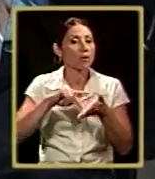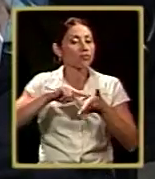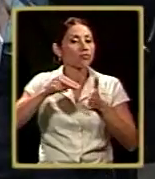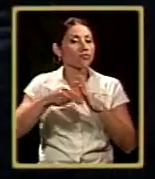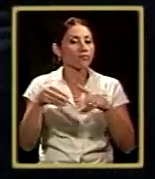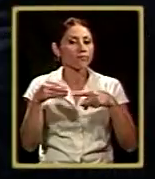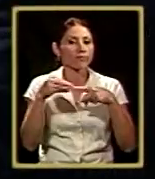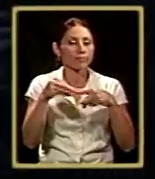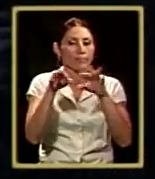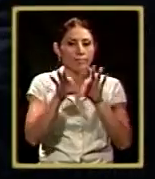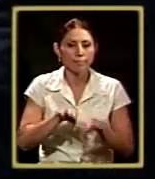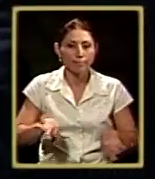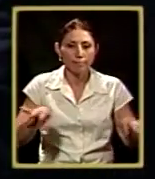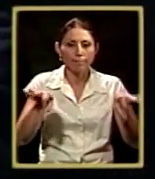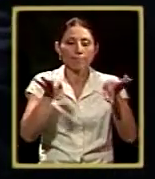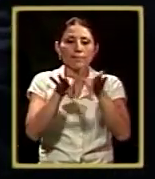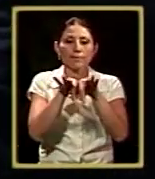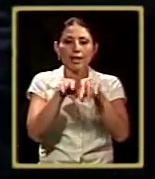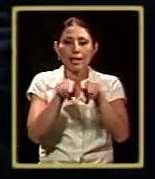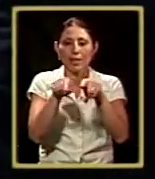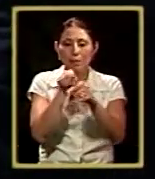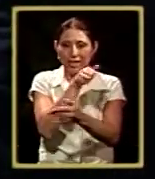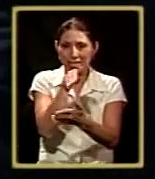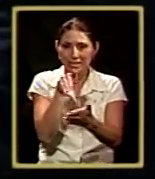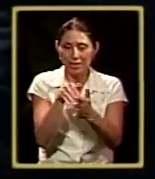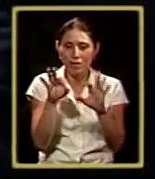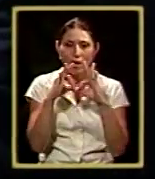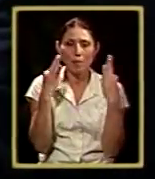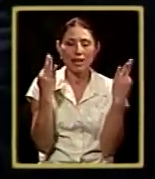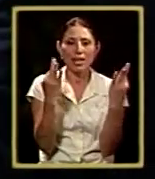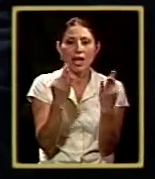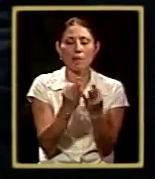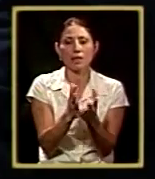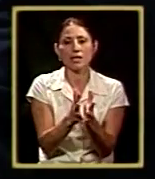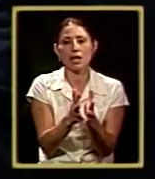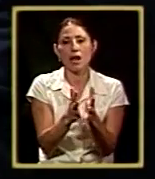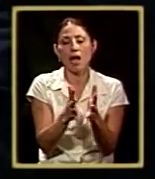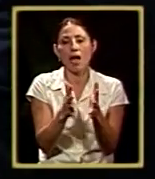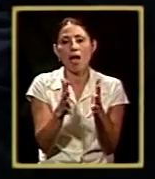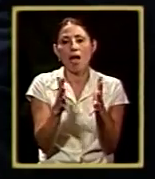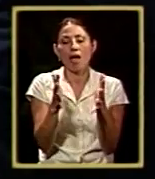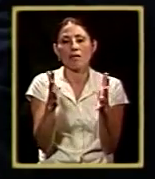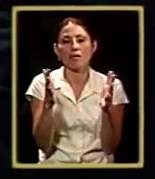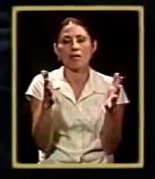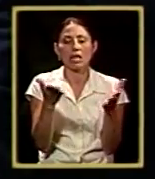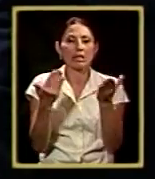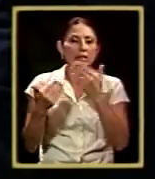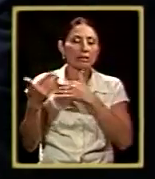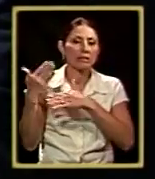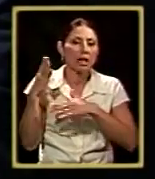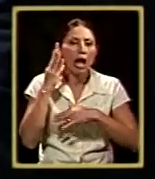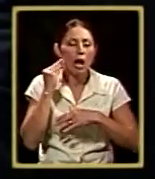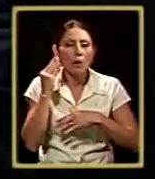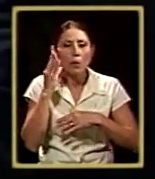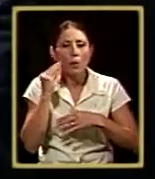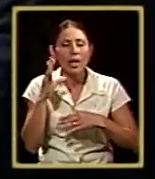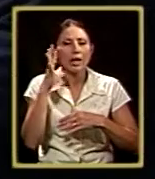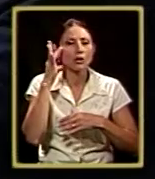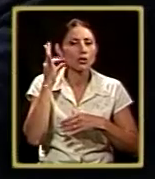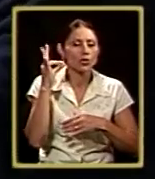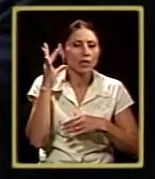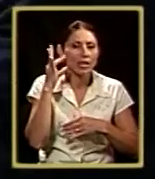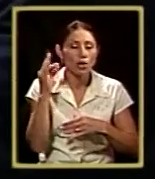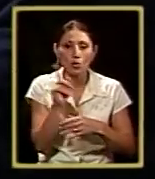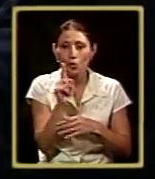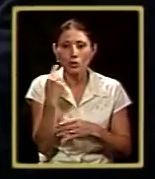principal, y además el núcleo familiar es mucho más grande, porque se extiende hasta los abuelos y los tíos. No es solamente que hay que ayudar al